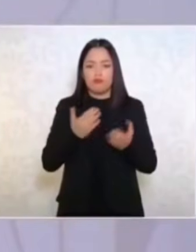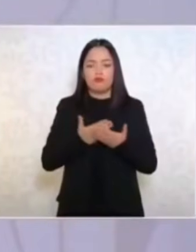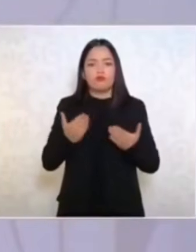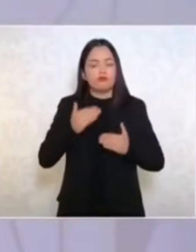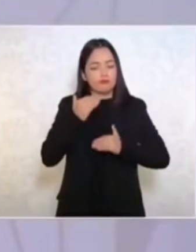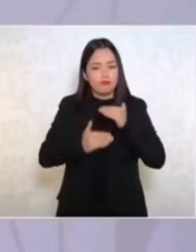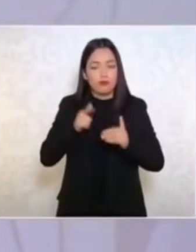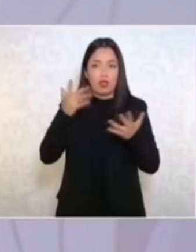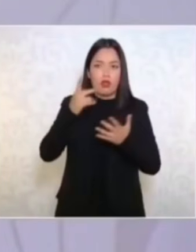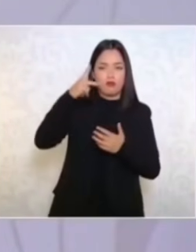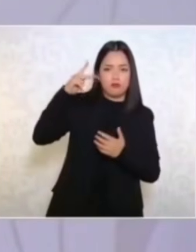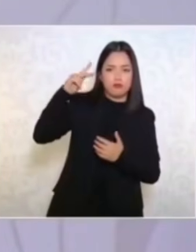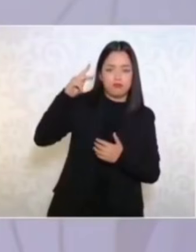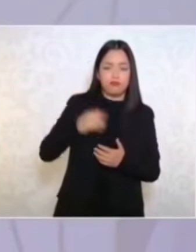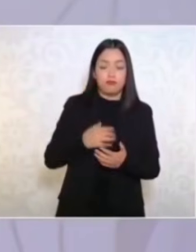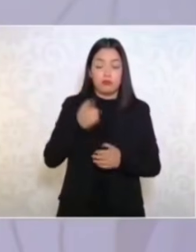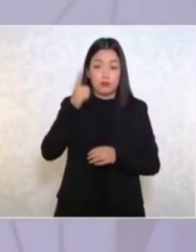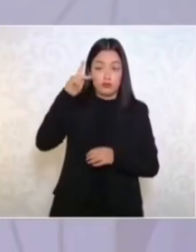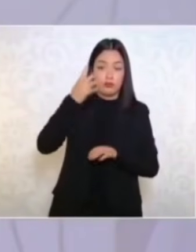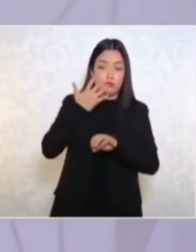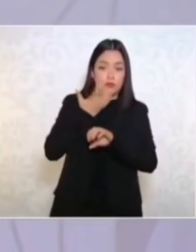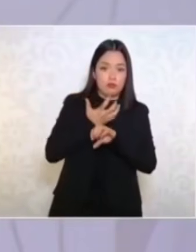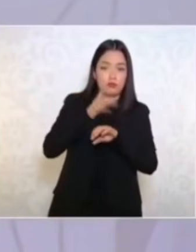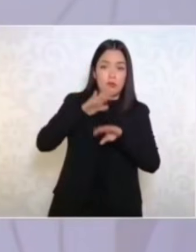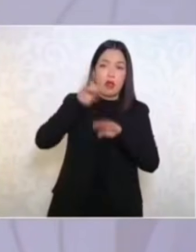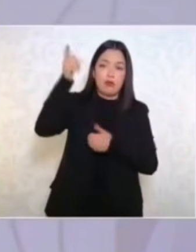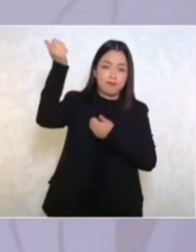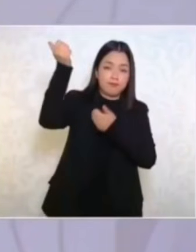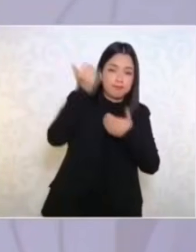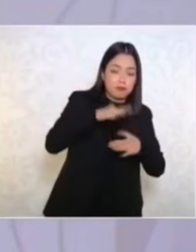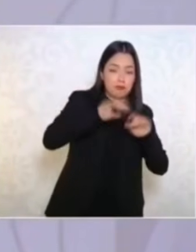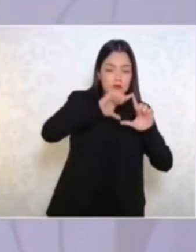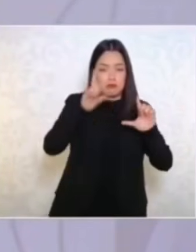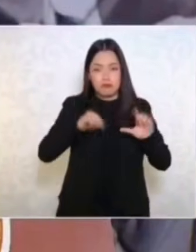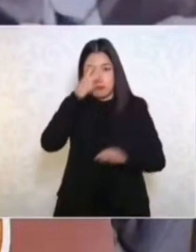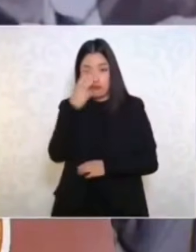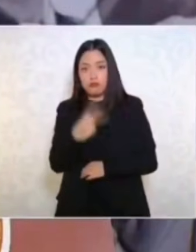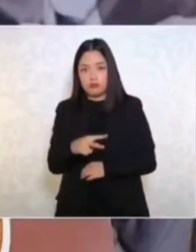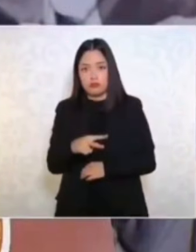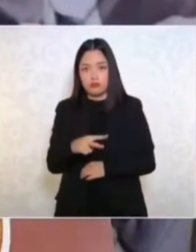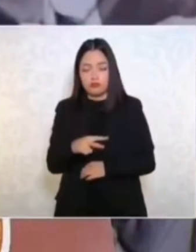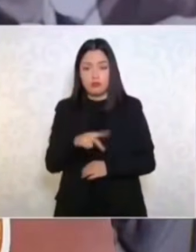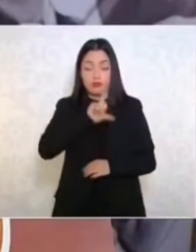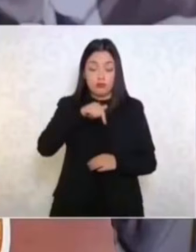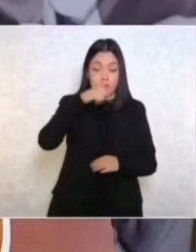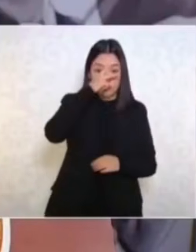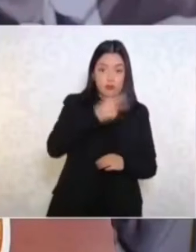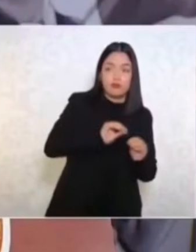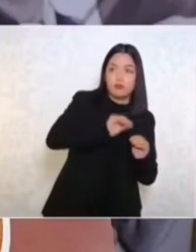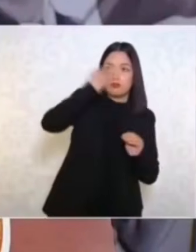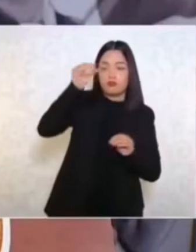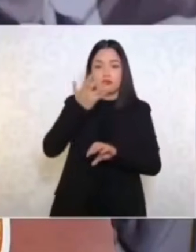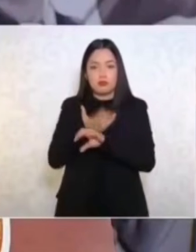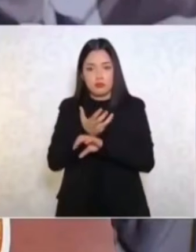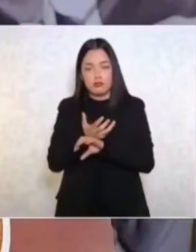de Estados Unidos. Es decir, Estados Unidos exporta mucho a México y nosotros exportamos mucho a Estados Unidos, o